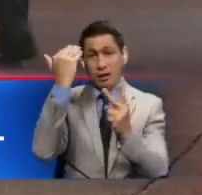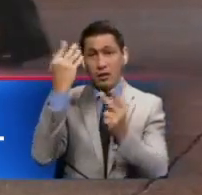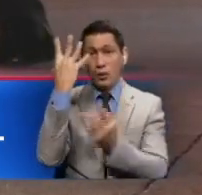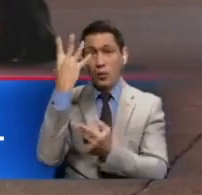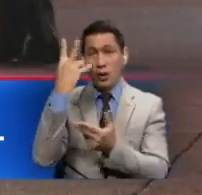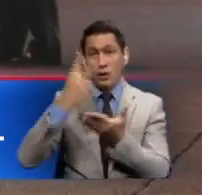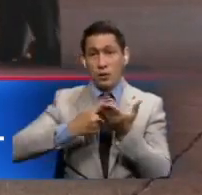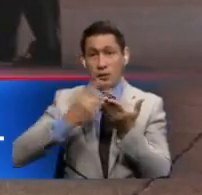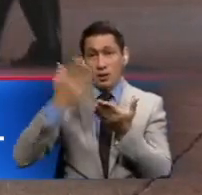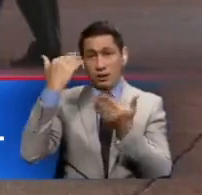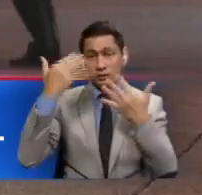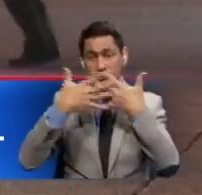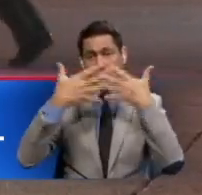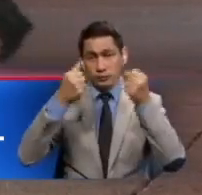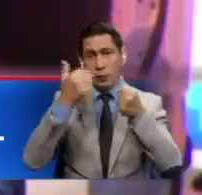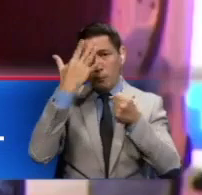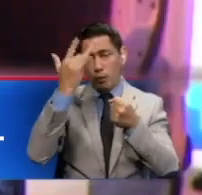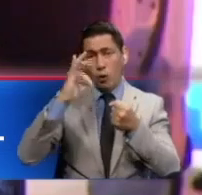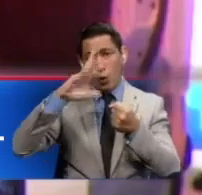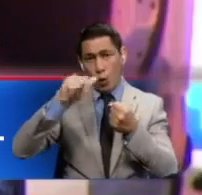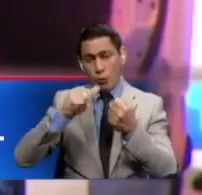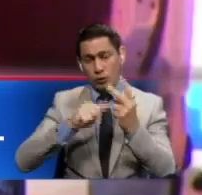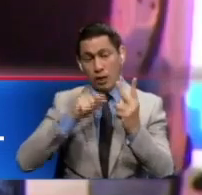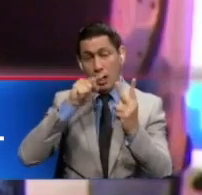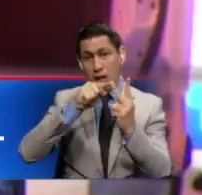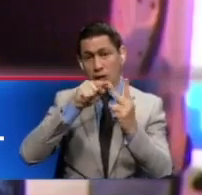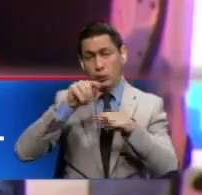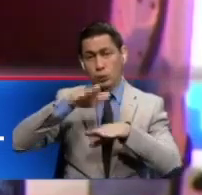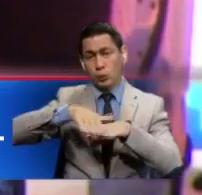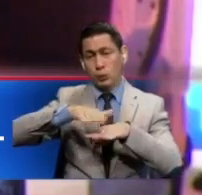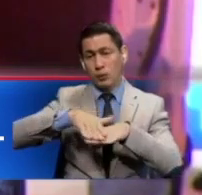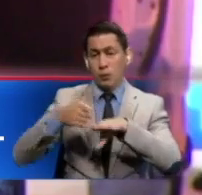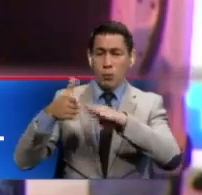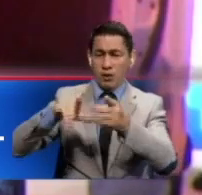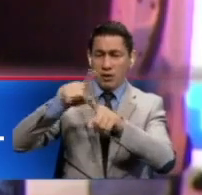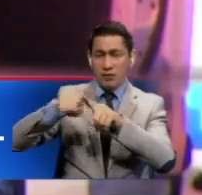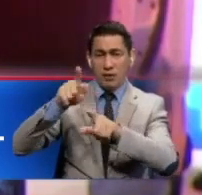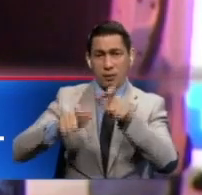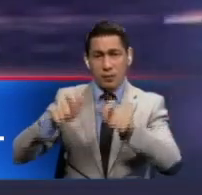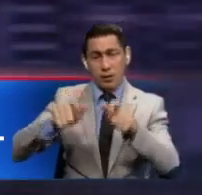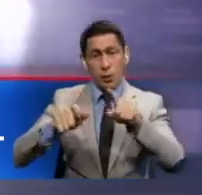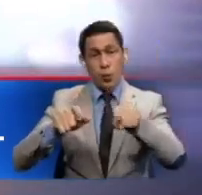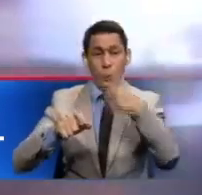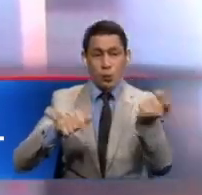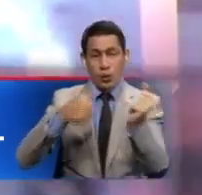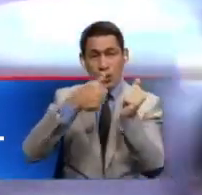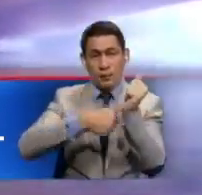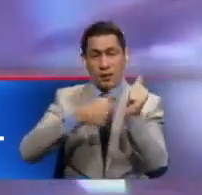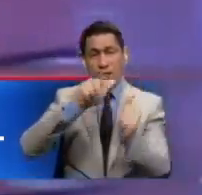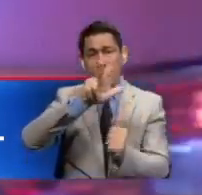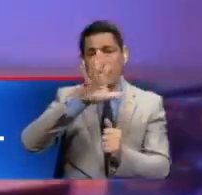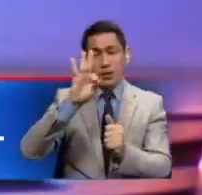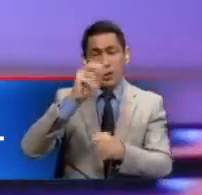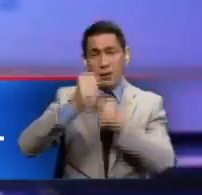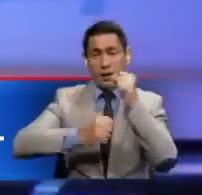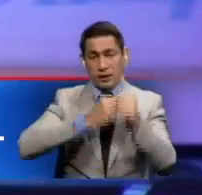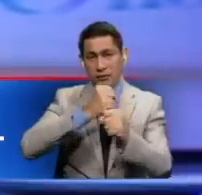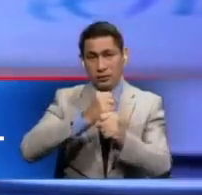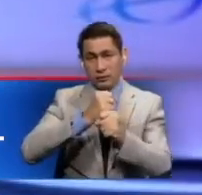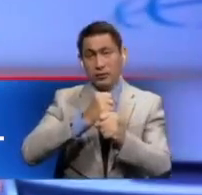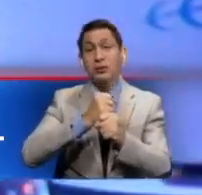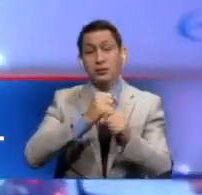detenciones por robo y por asesinato. Su hermano Giancarlos Aparicio Vera, de 39 años,